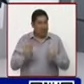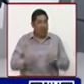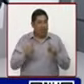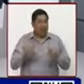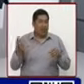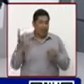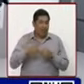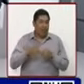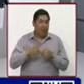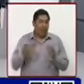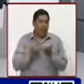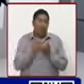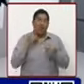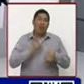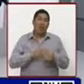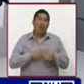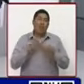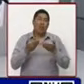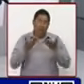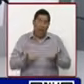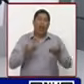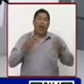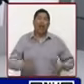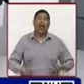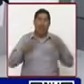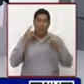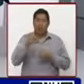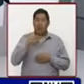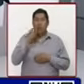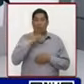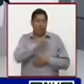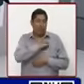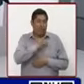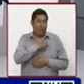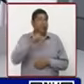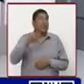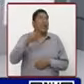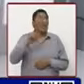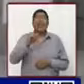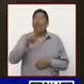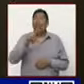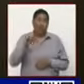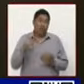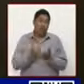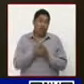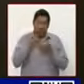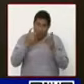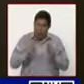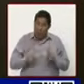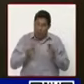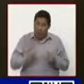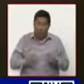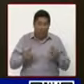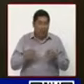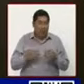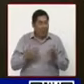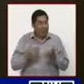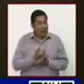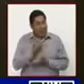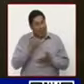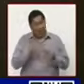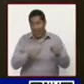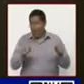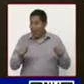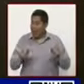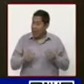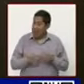que van a estar formando parte de la nueva temporada de Aquí en Vivo. Tú lo has dicho, querido Gerardo, una nueva temporada con nuevos rostros, un refresh en el